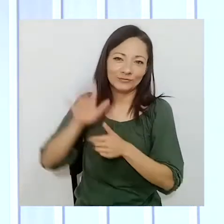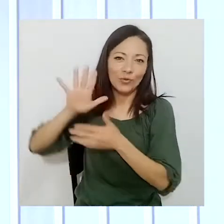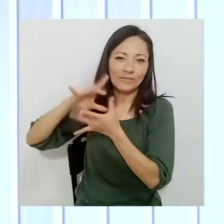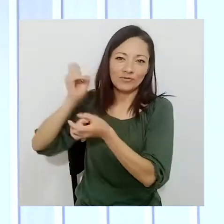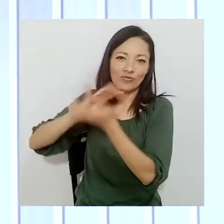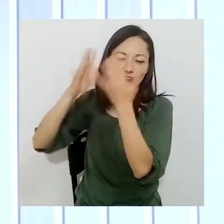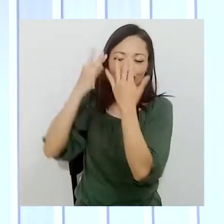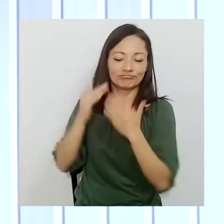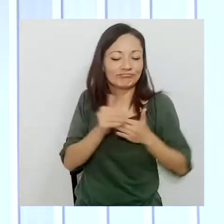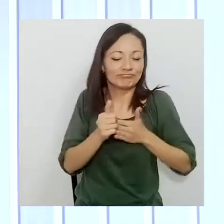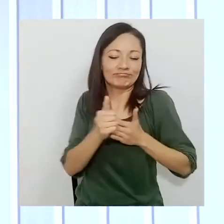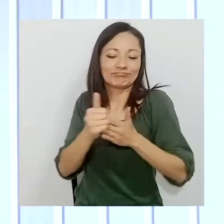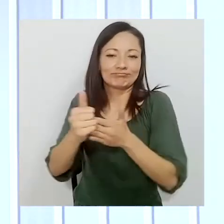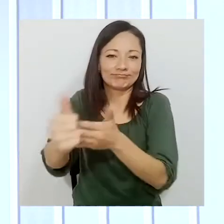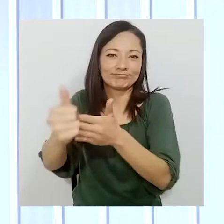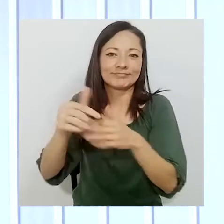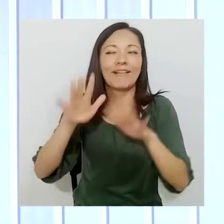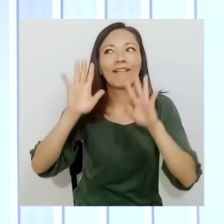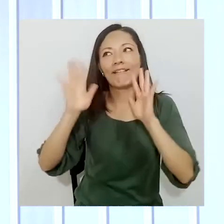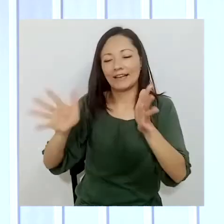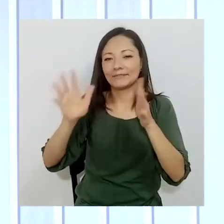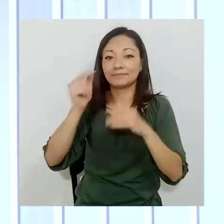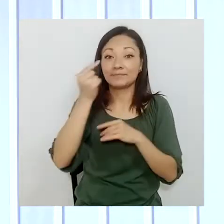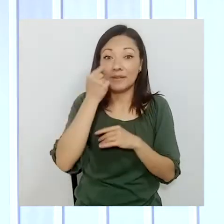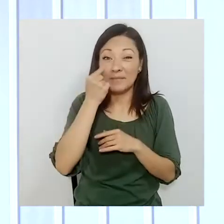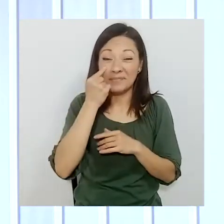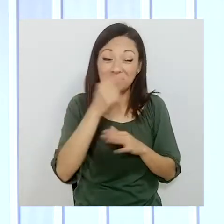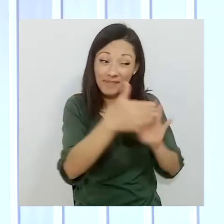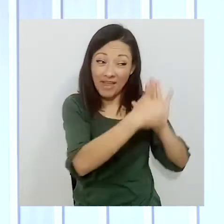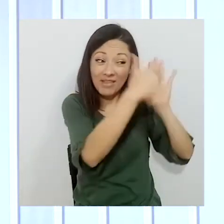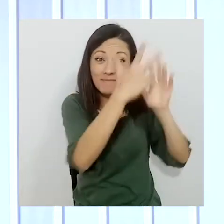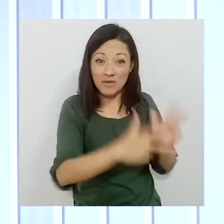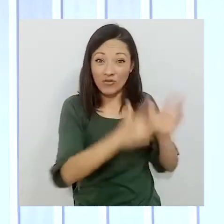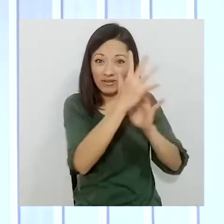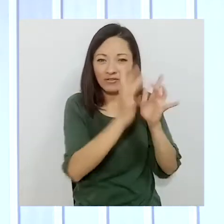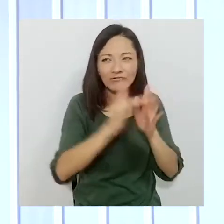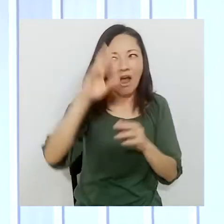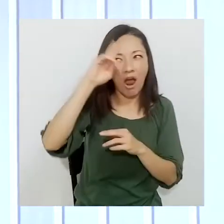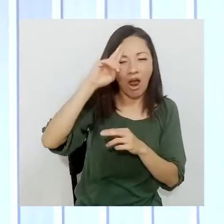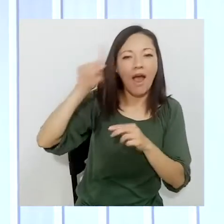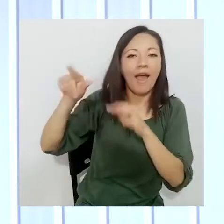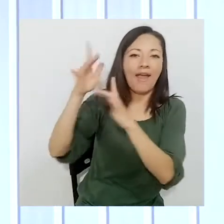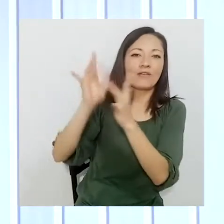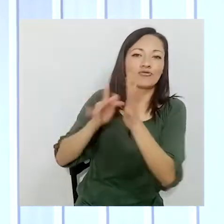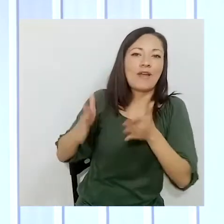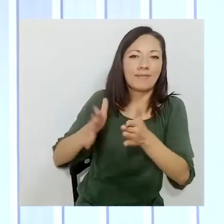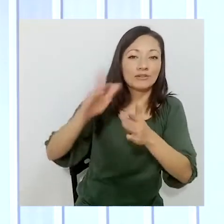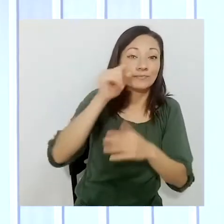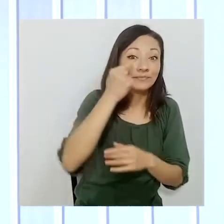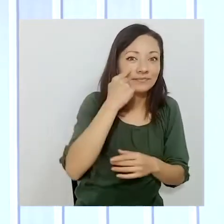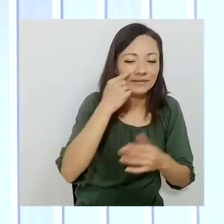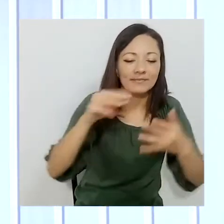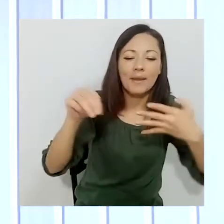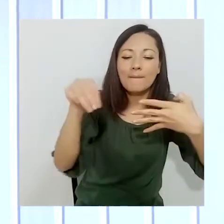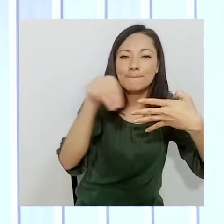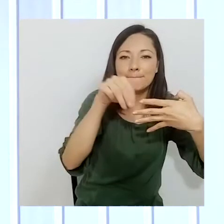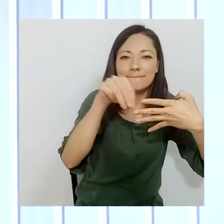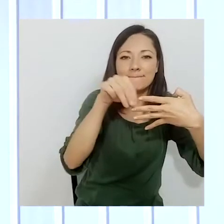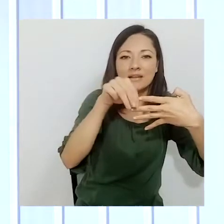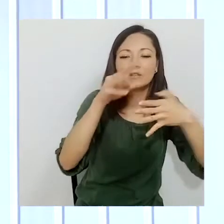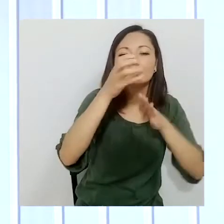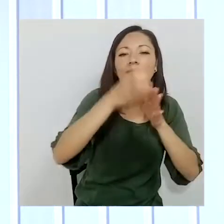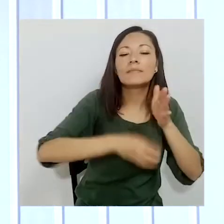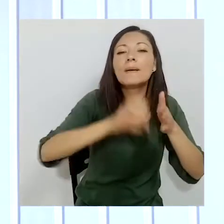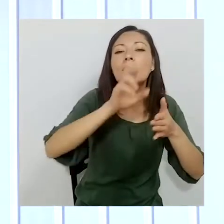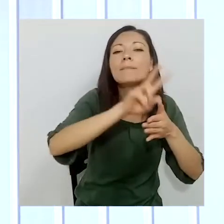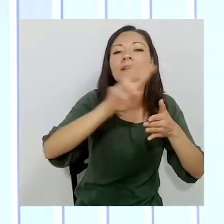Mire, esto de conocer el camino de Dios, hasta los enemigos de Jesús lo reconocían. Mire conmigo Mateo capítulo 22,